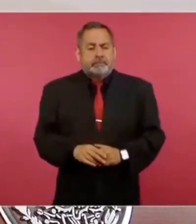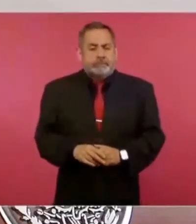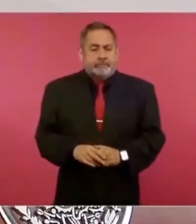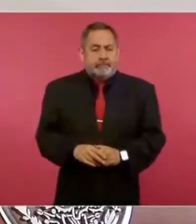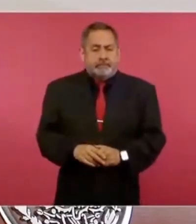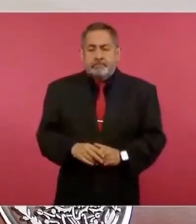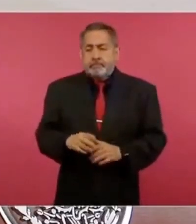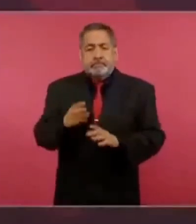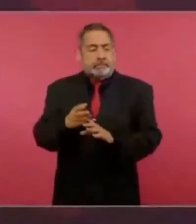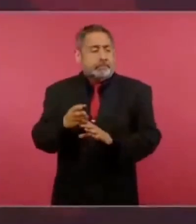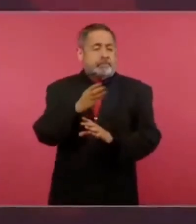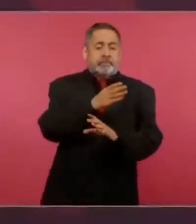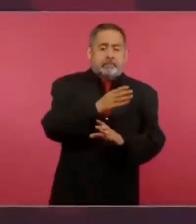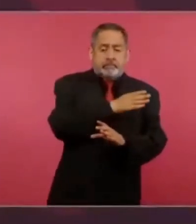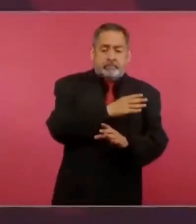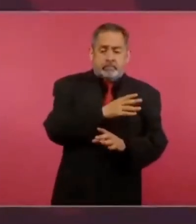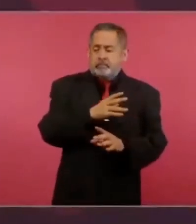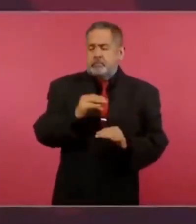había